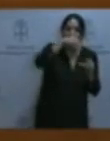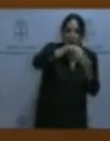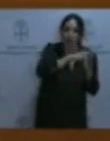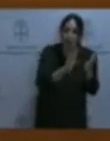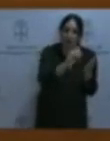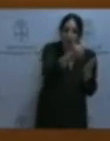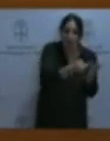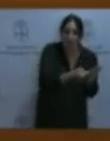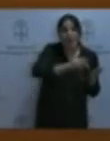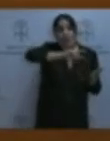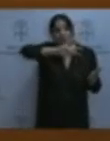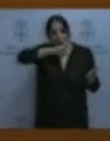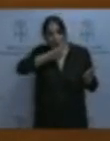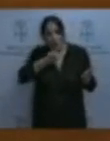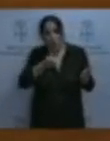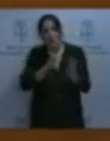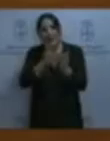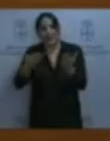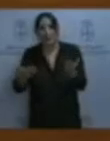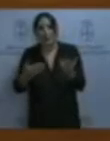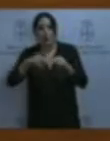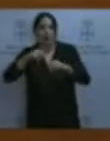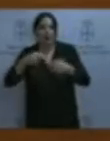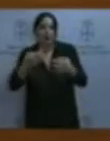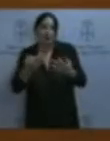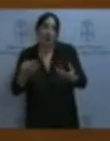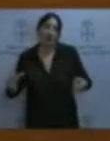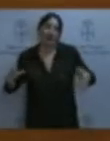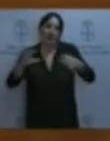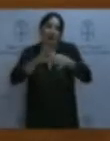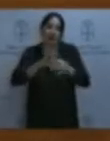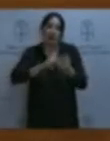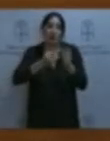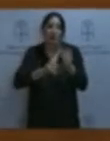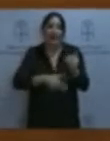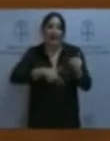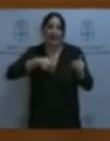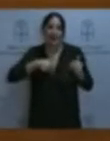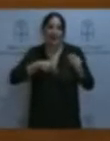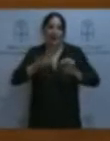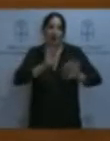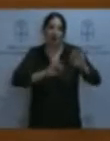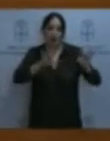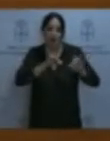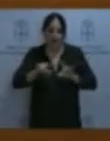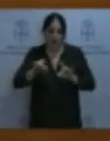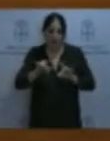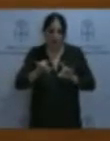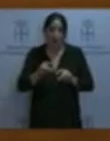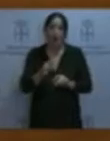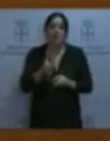y catalogados en los catálogos urbanísticos parejos a los planes generales de ordenación urbana. A esto se sumó, además,